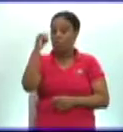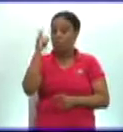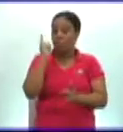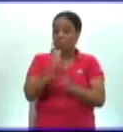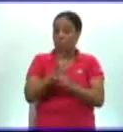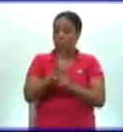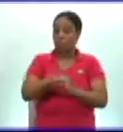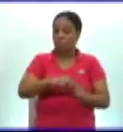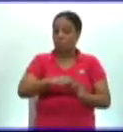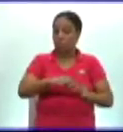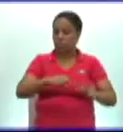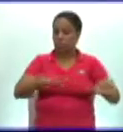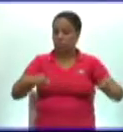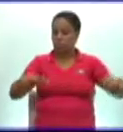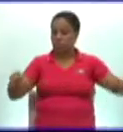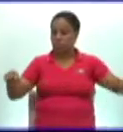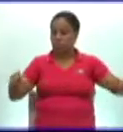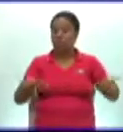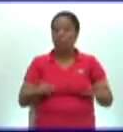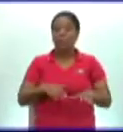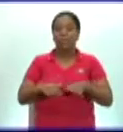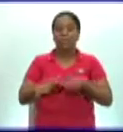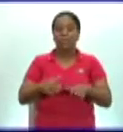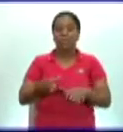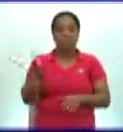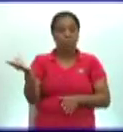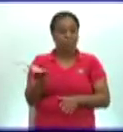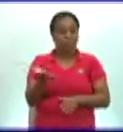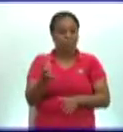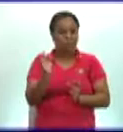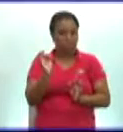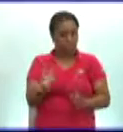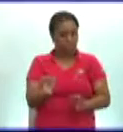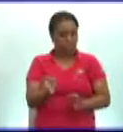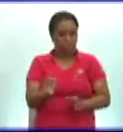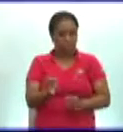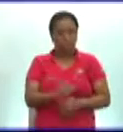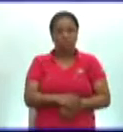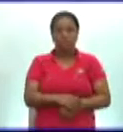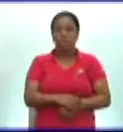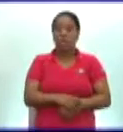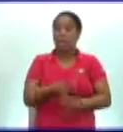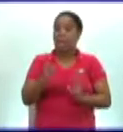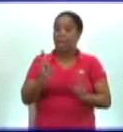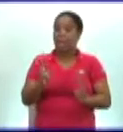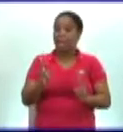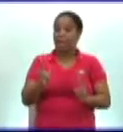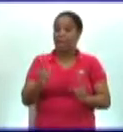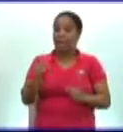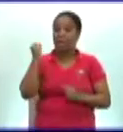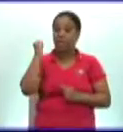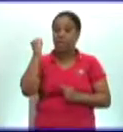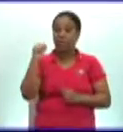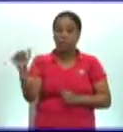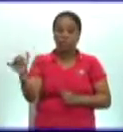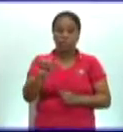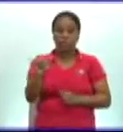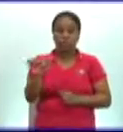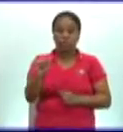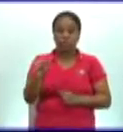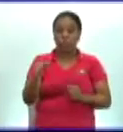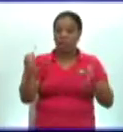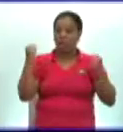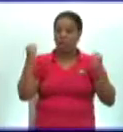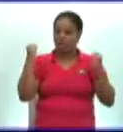una velocidad constante. Iguales fuerzas, las pares de fuerza son de igual valor, dirección, pero en sentido